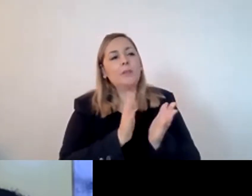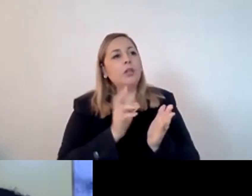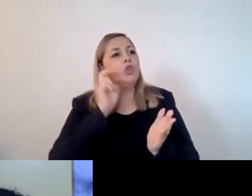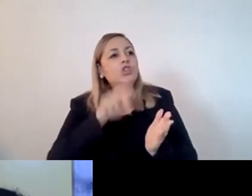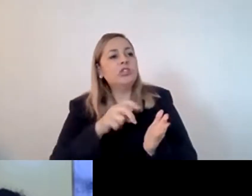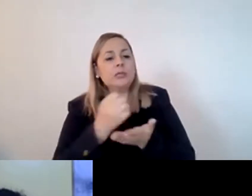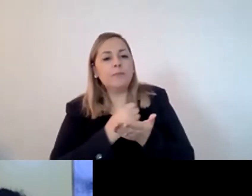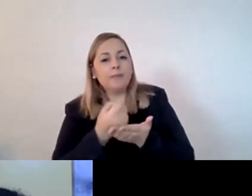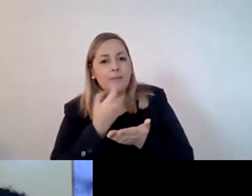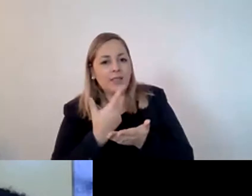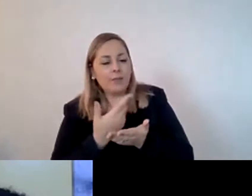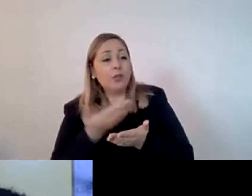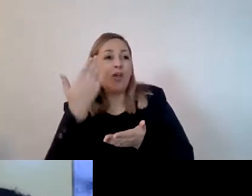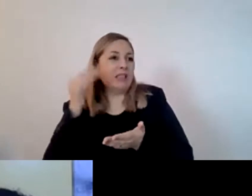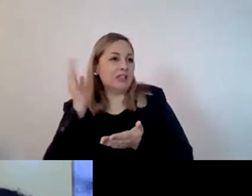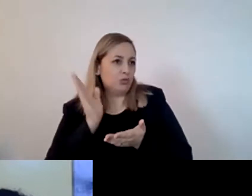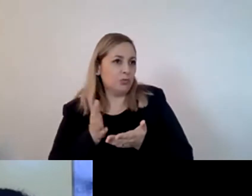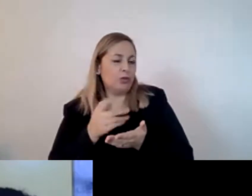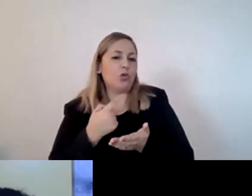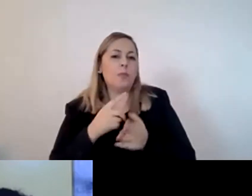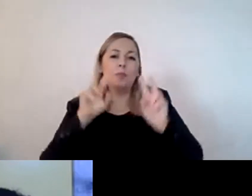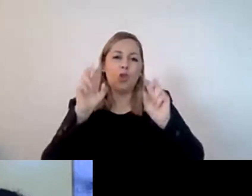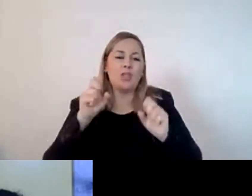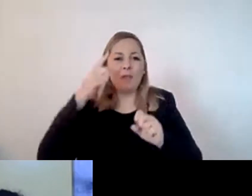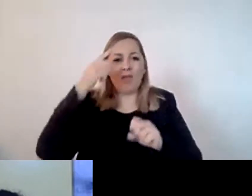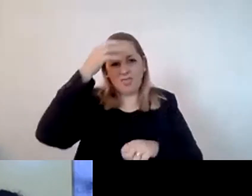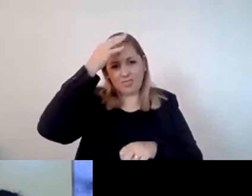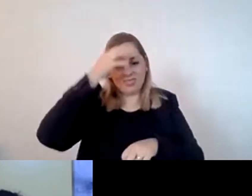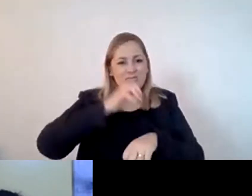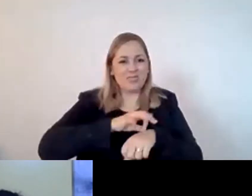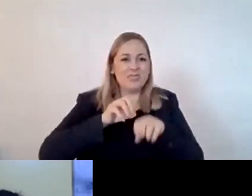motivos se suspendió producto de la pandemia?